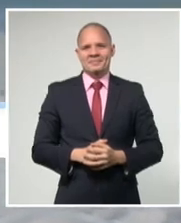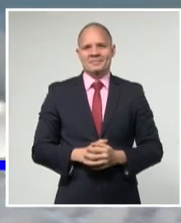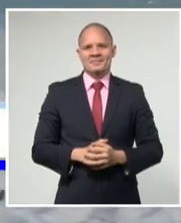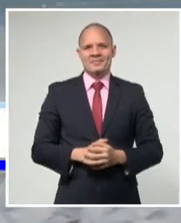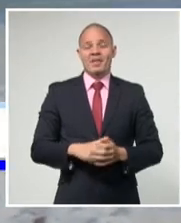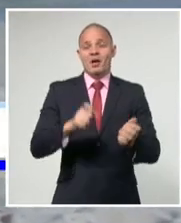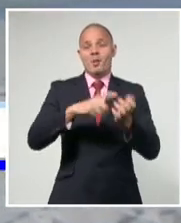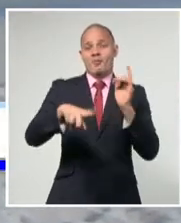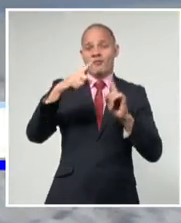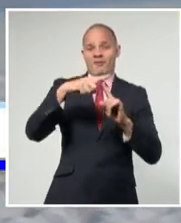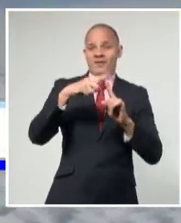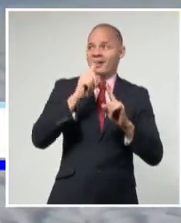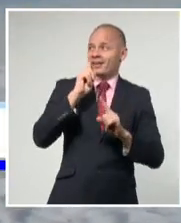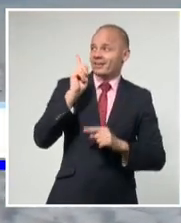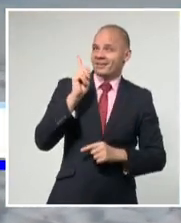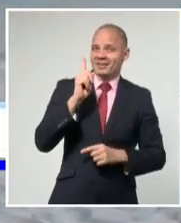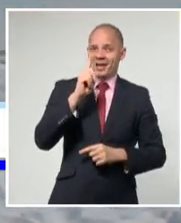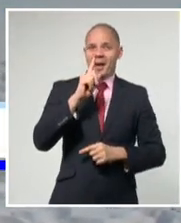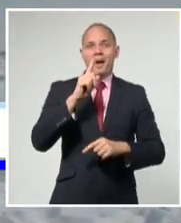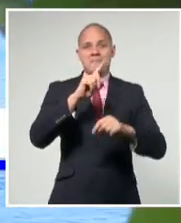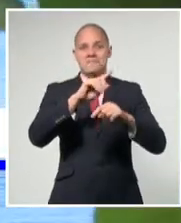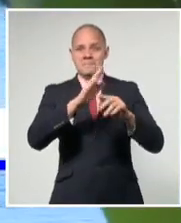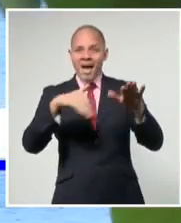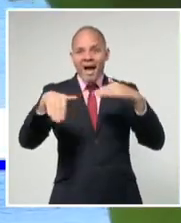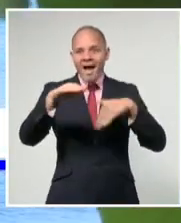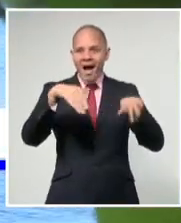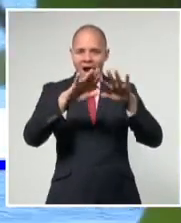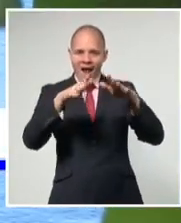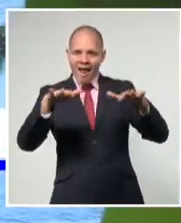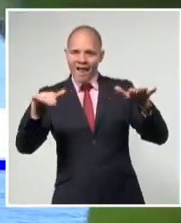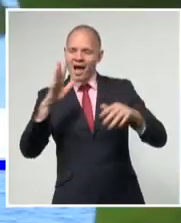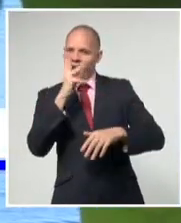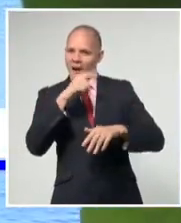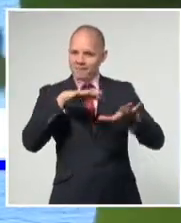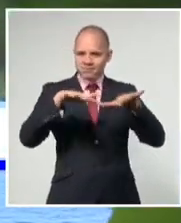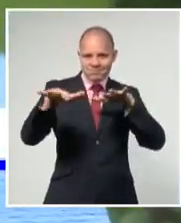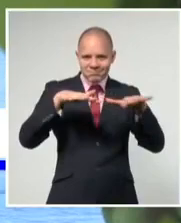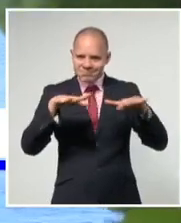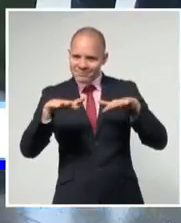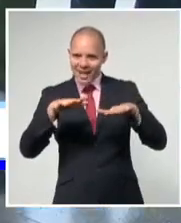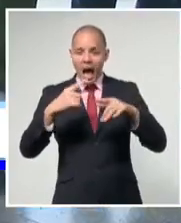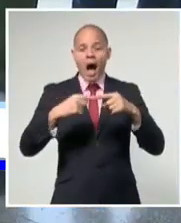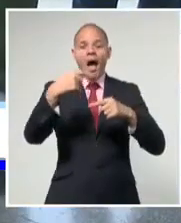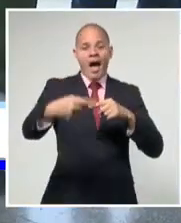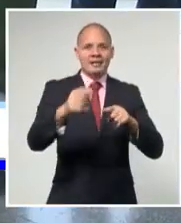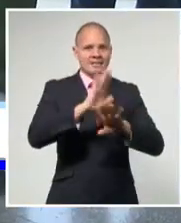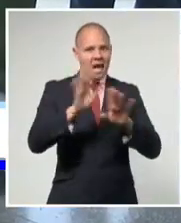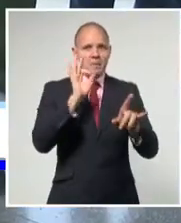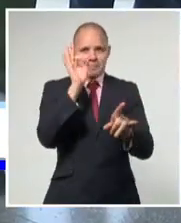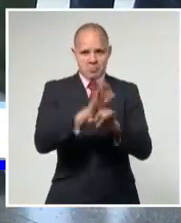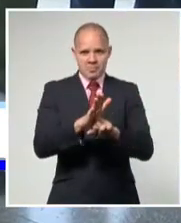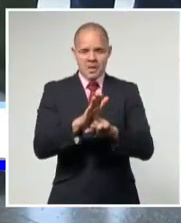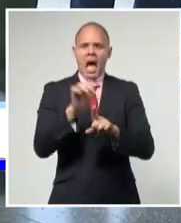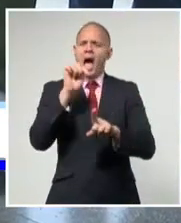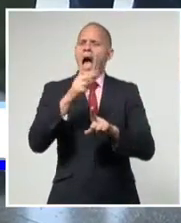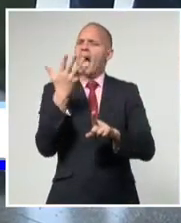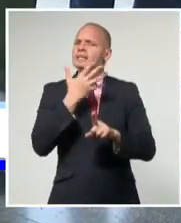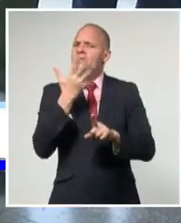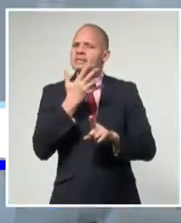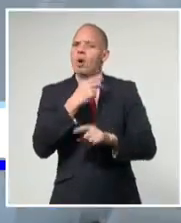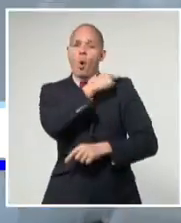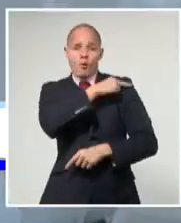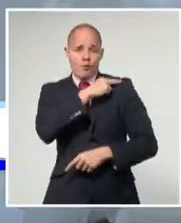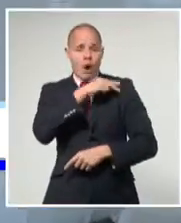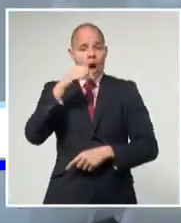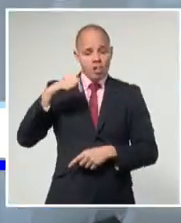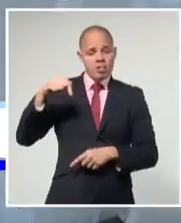norte de las tunas se alistan para el inicio del verano 2020 hasta el sitio llegaron las máximas autoridades del